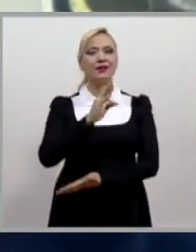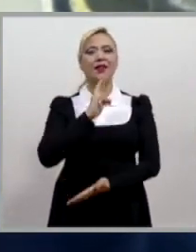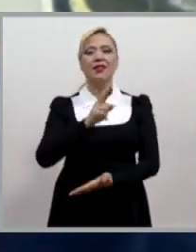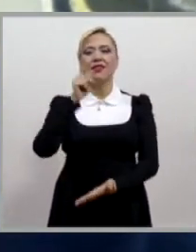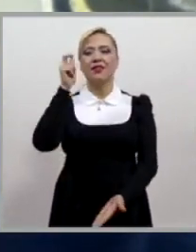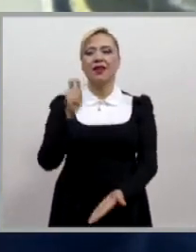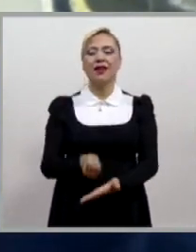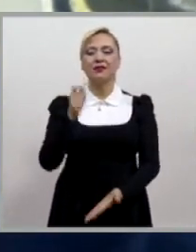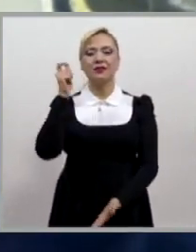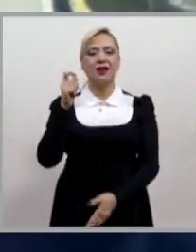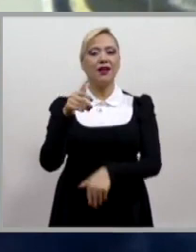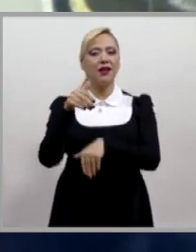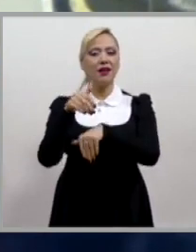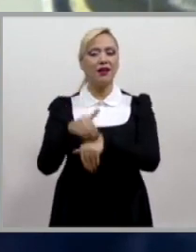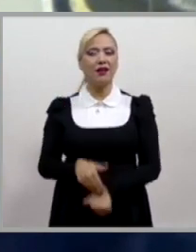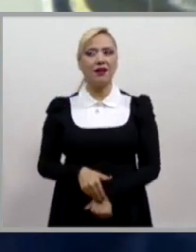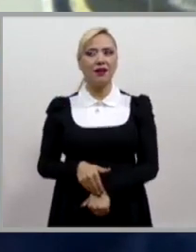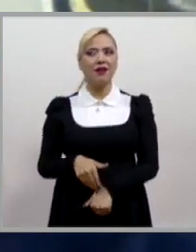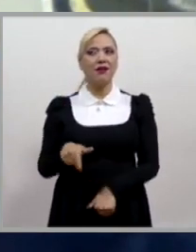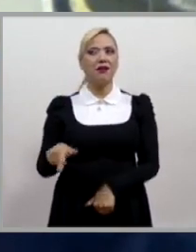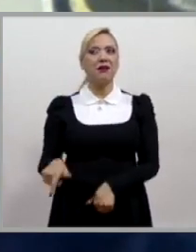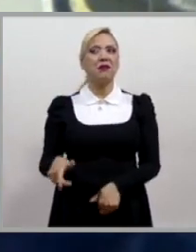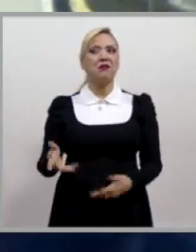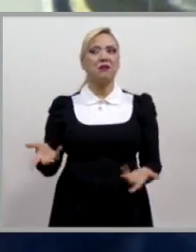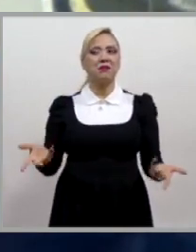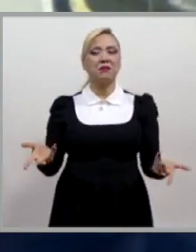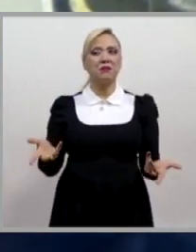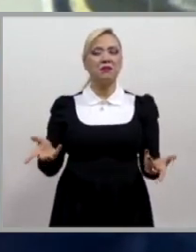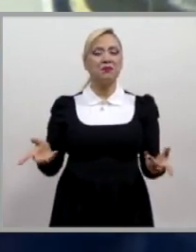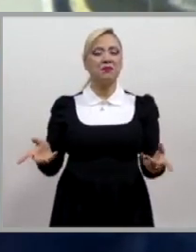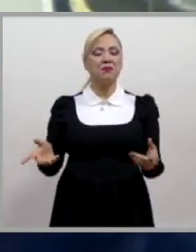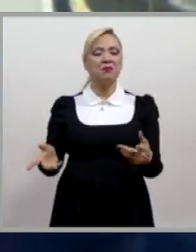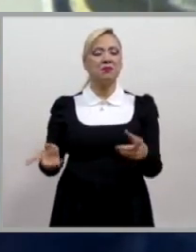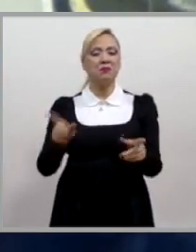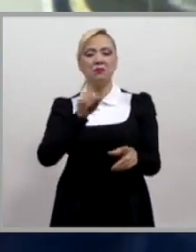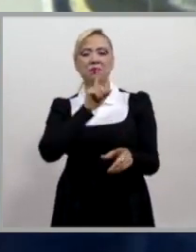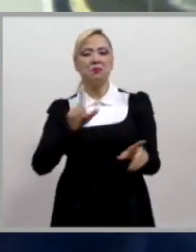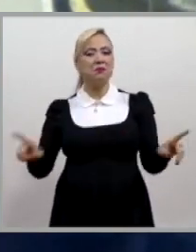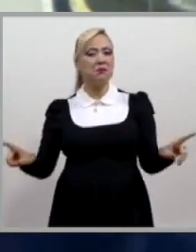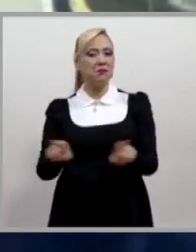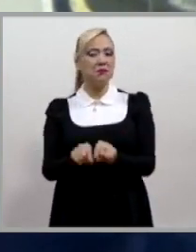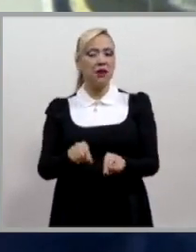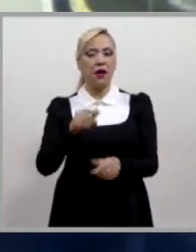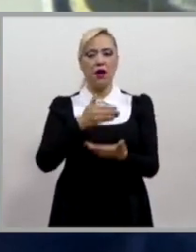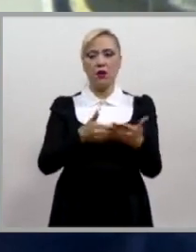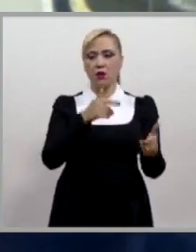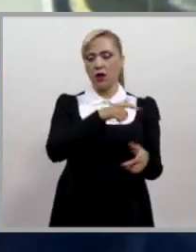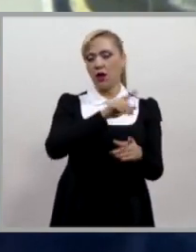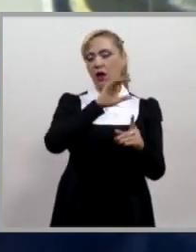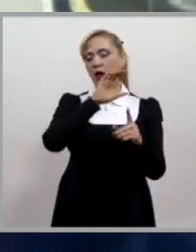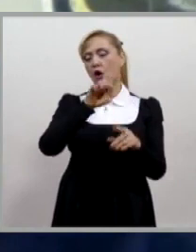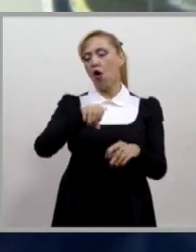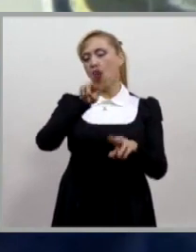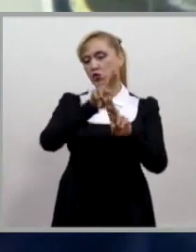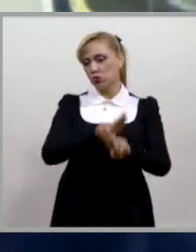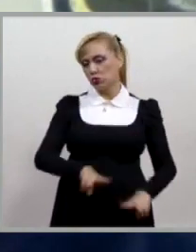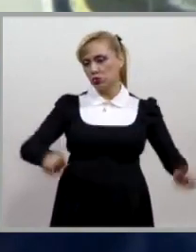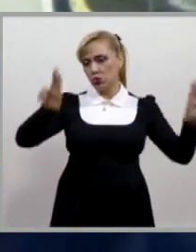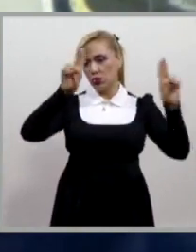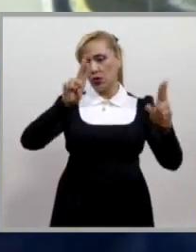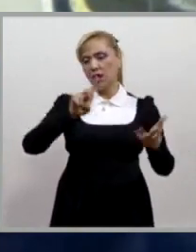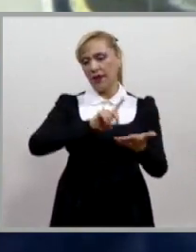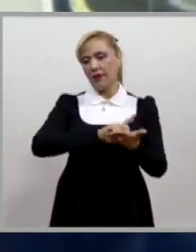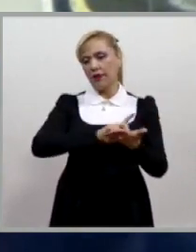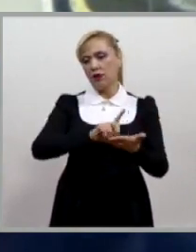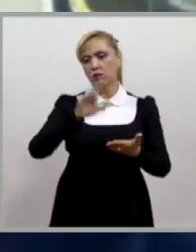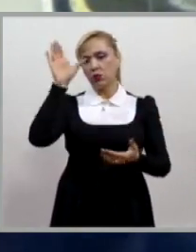hecho, justamente el relator, eh, perdón, el Comité de Derechos Económicos, Sociales y Culturales de las Naciones Unidas, en un informe